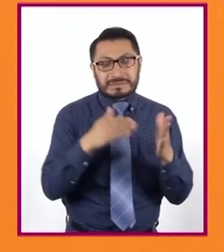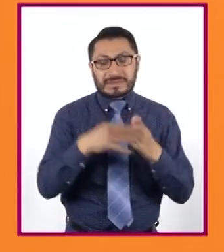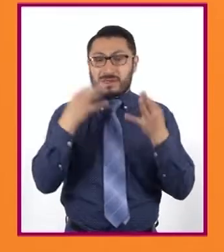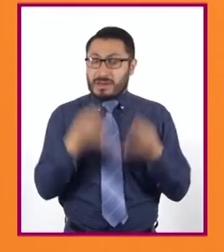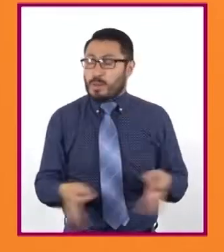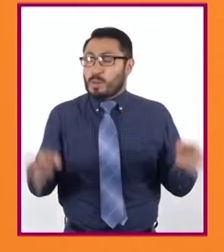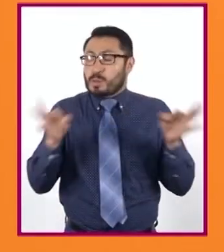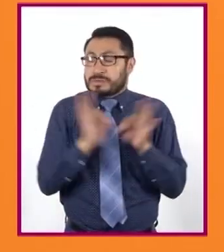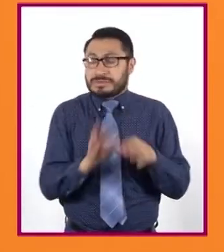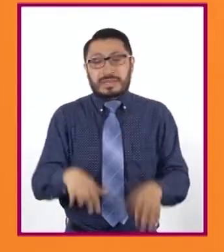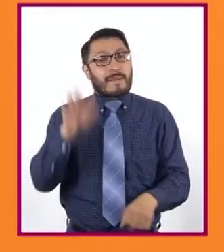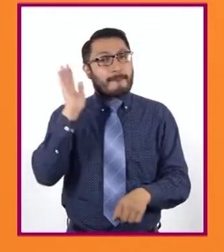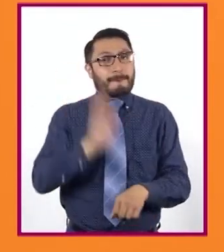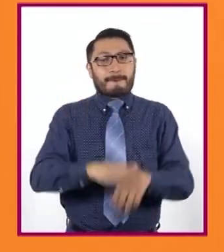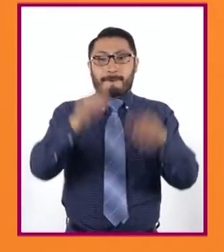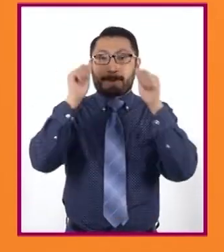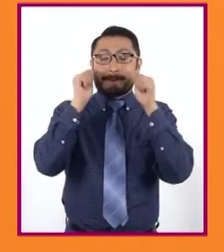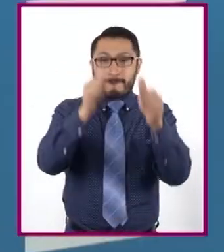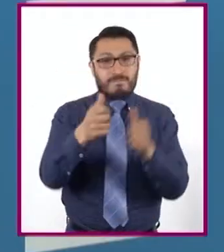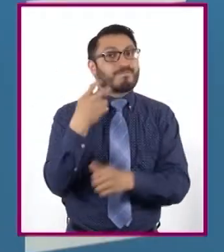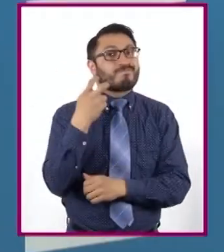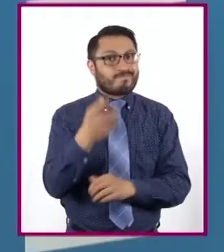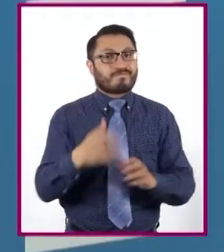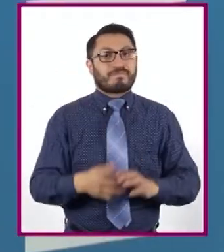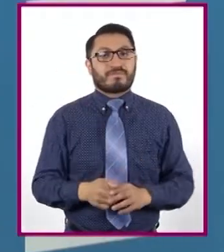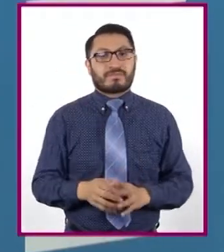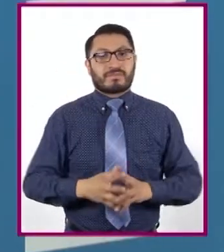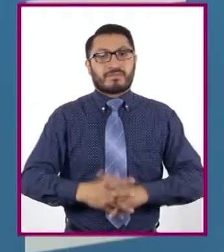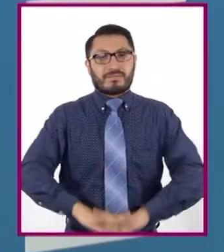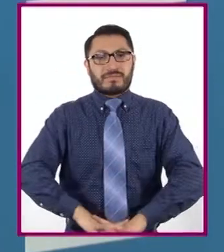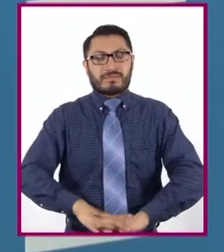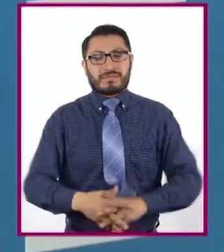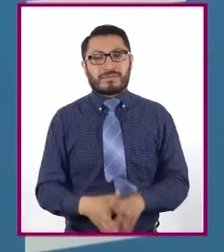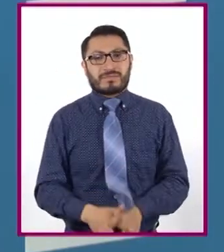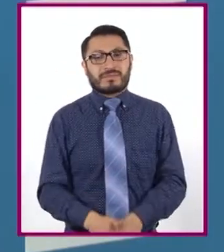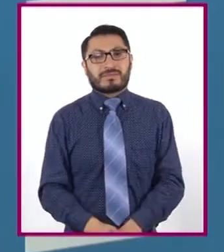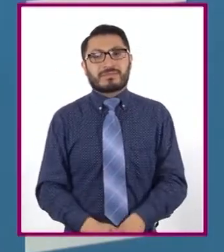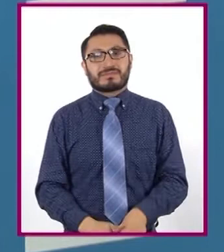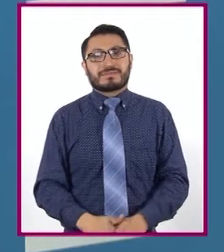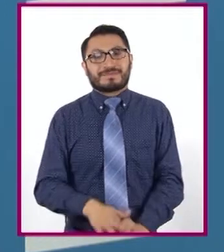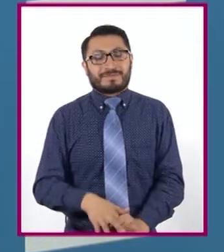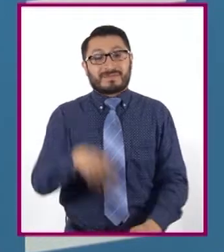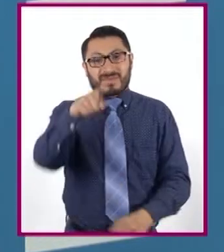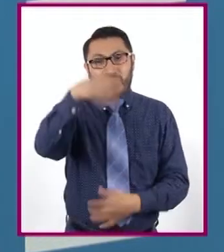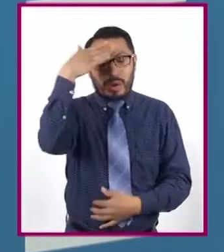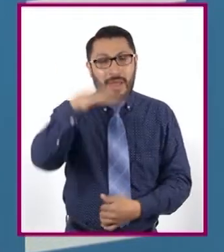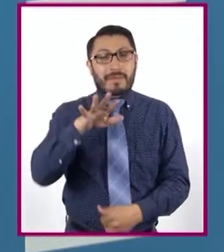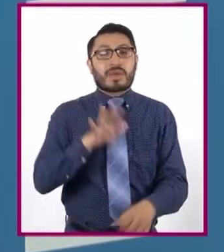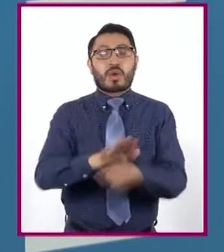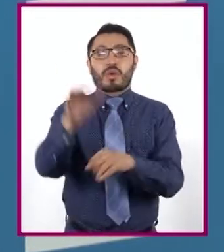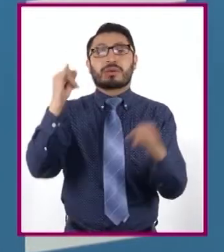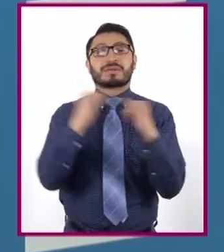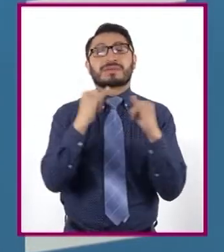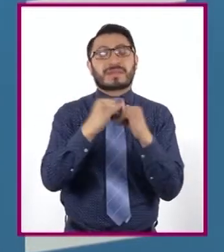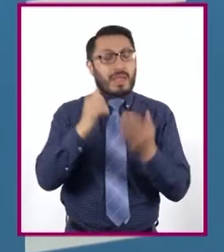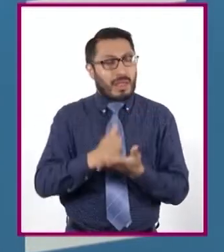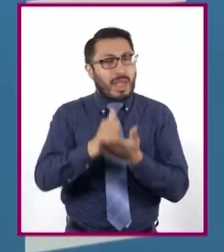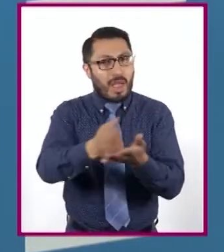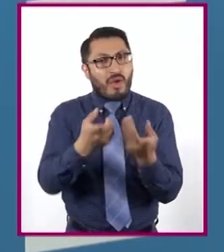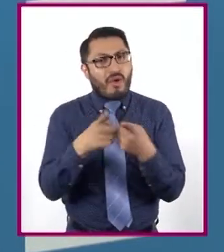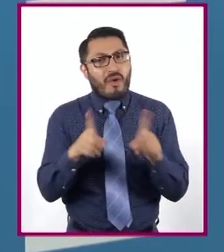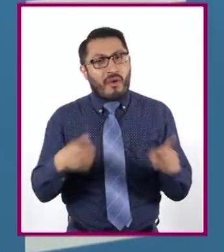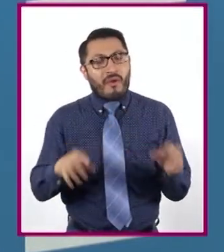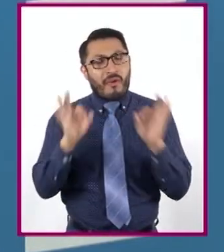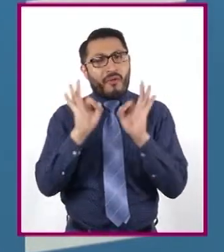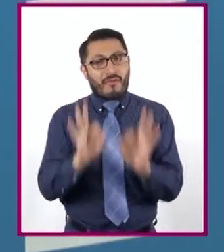mayor detenimiento acerca de esto. ¿Saben qué instancias favorecen su desarrollo integral? También